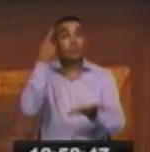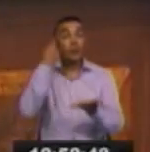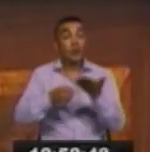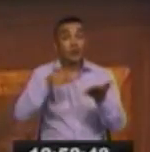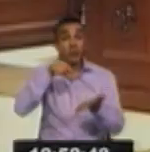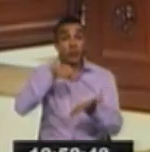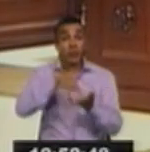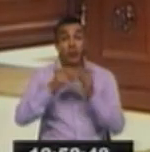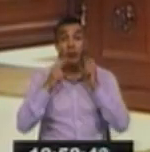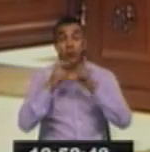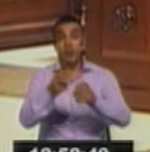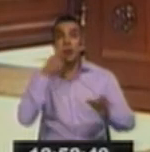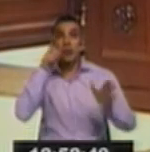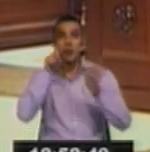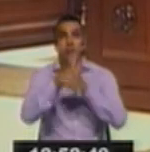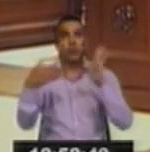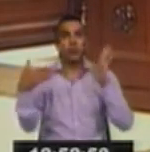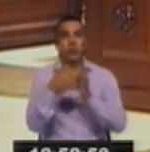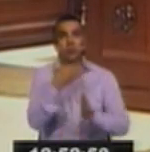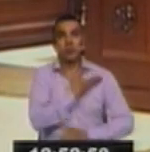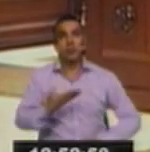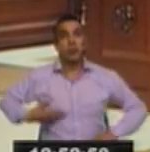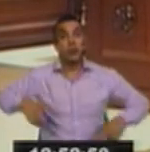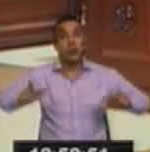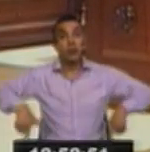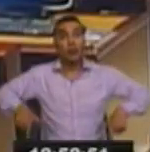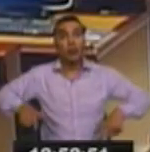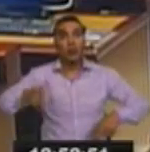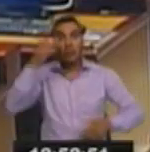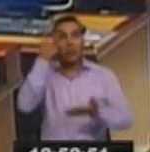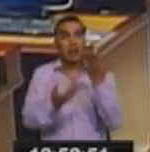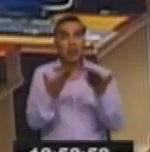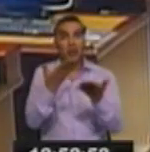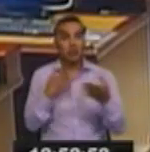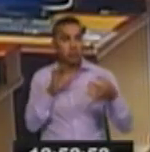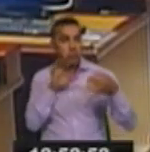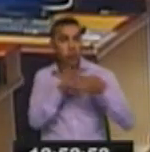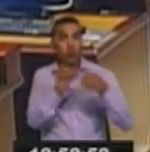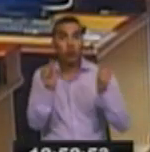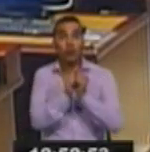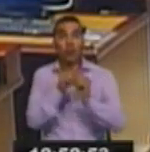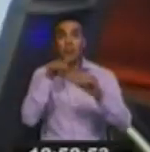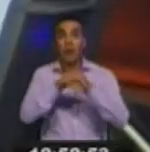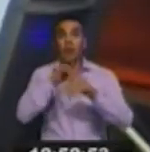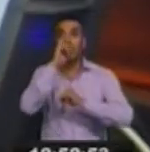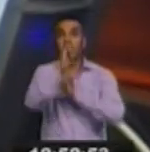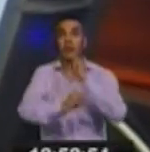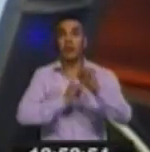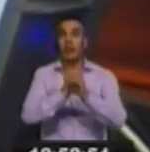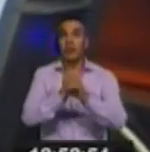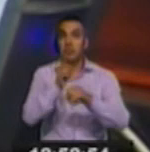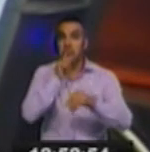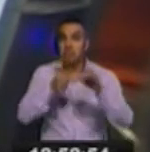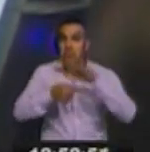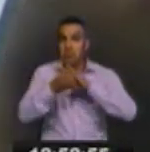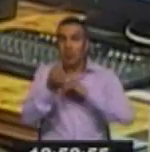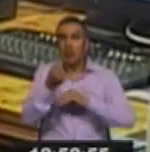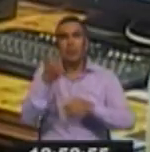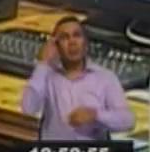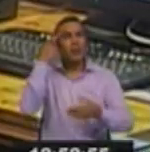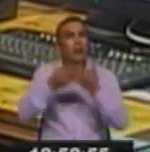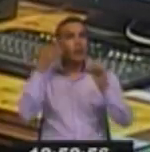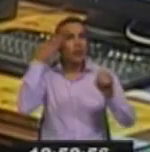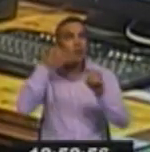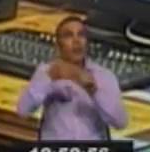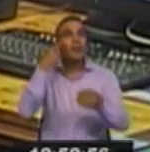Parlamento investigue la denuncia contra el presidente Lenín Moreno por supuestos vínculos con paraísos fiscales. El objetivo es desmentir esa